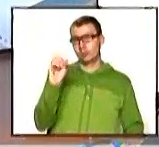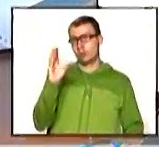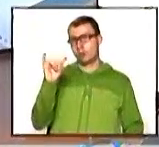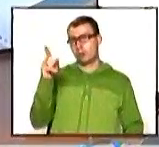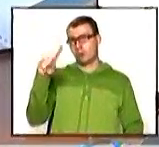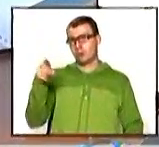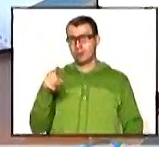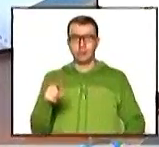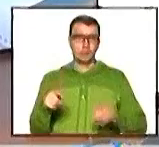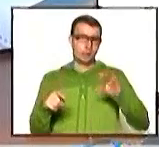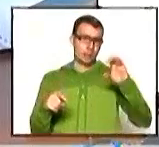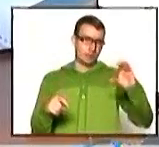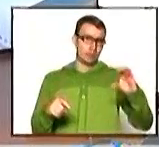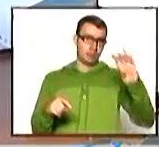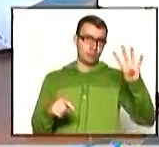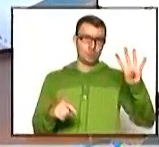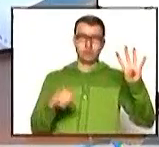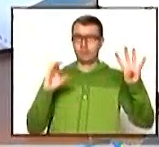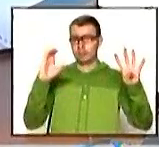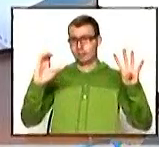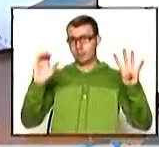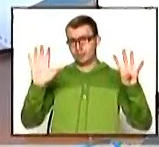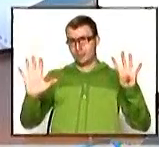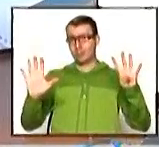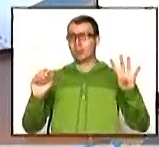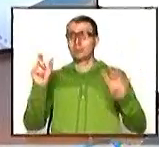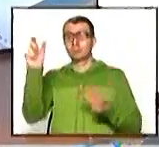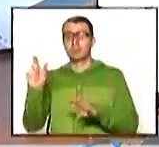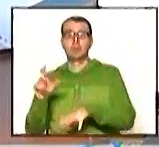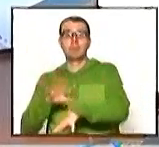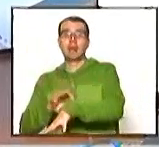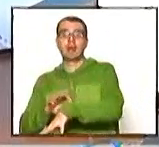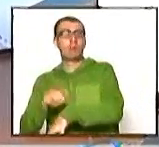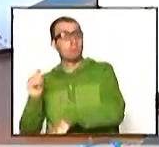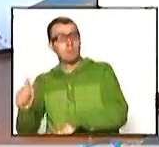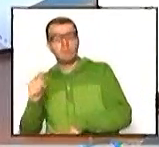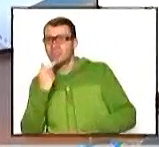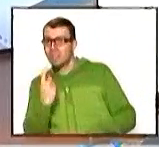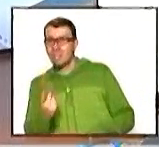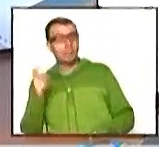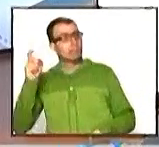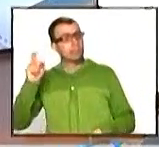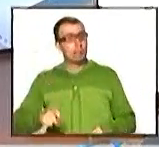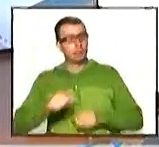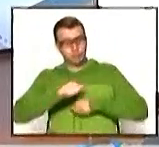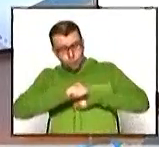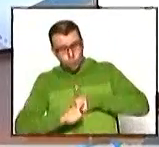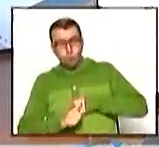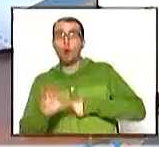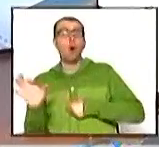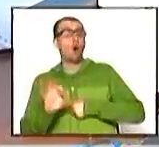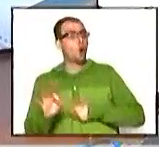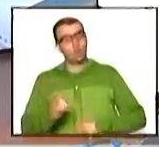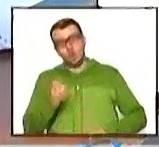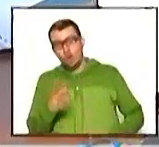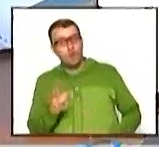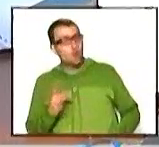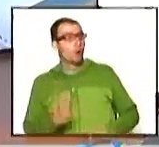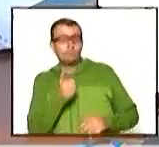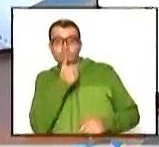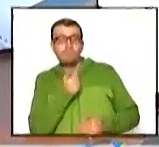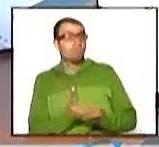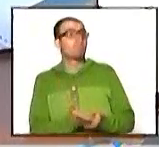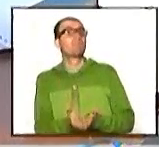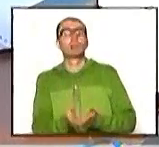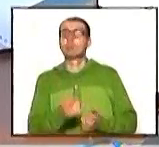y el médico de medicina general me dice, no, tiene que hacerse operar o aguantarse el dolor, porque no hay, ya llevo como 2 años